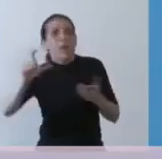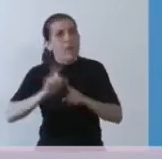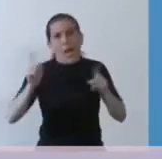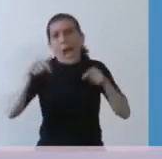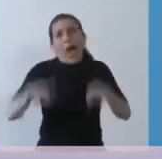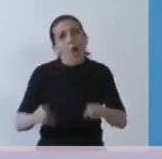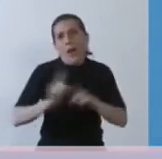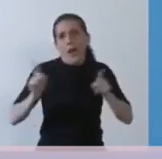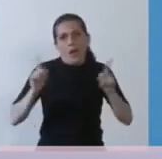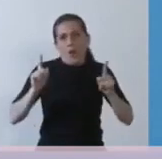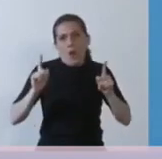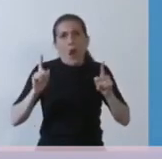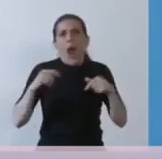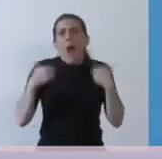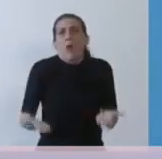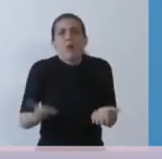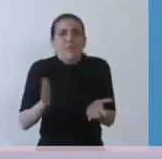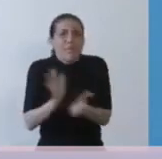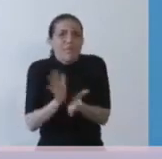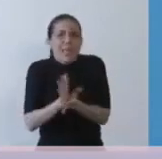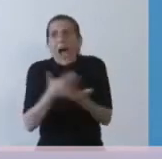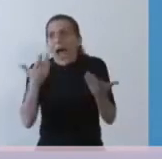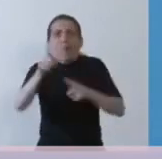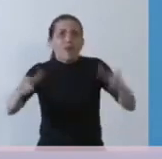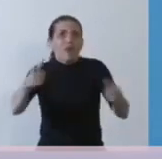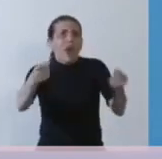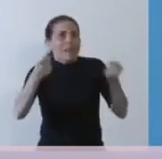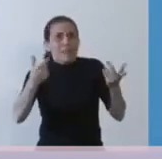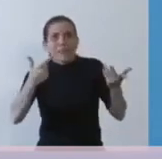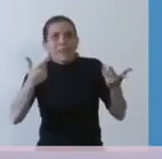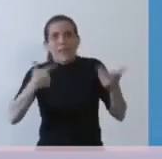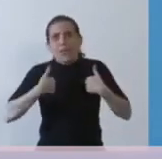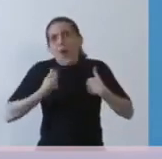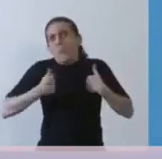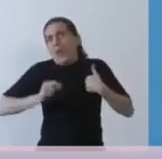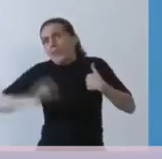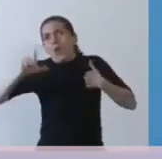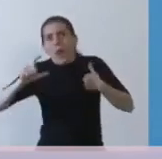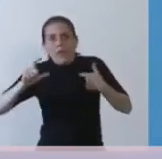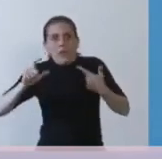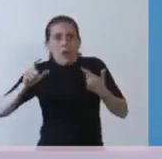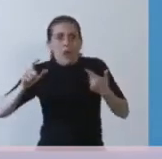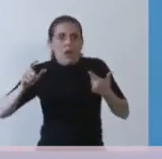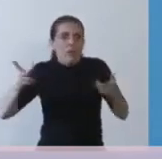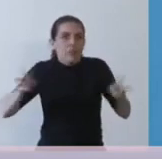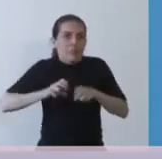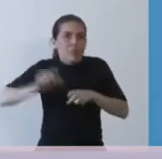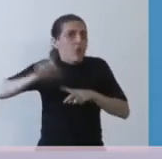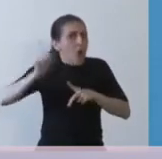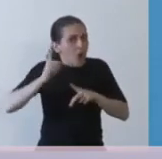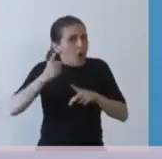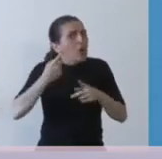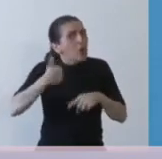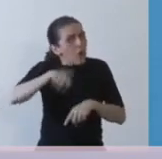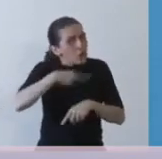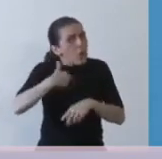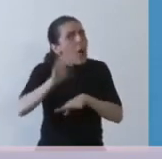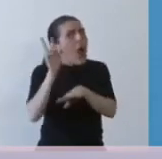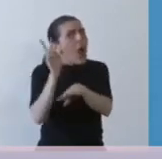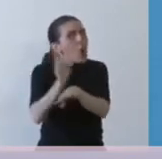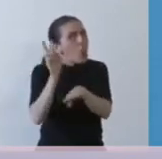ahora abusar de la necesidad de la gente de la preocupación que tiene nuestra población Entonces vamos a cuidar con todo